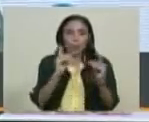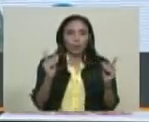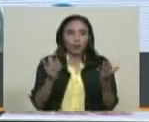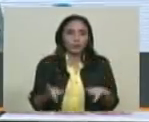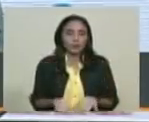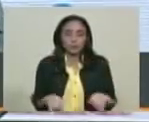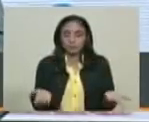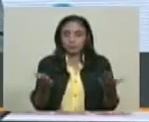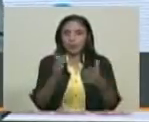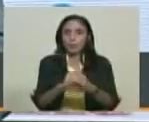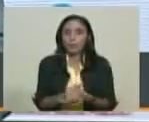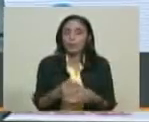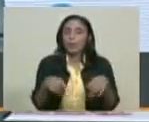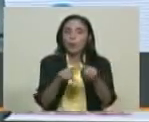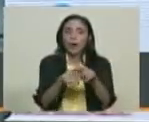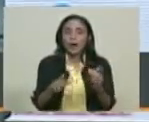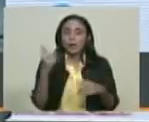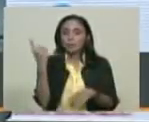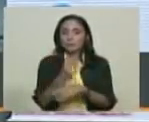Venezuela.